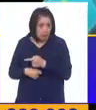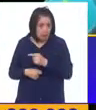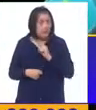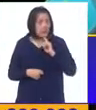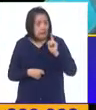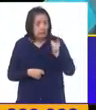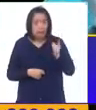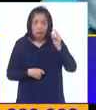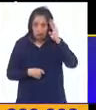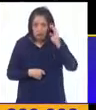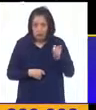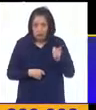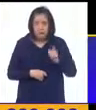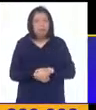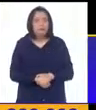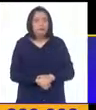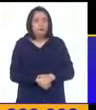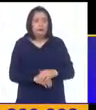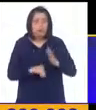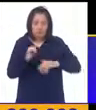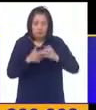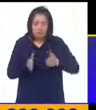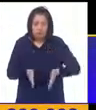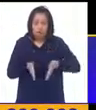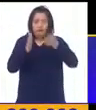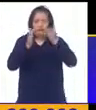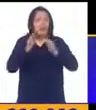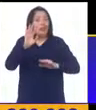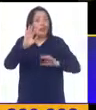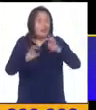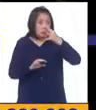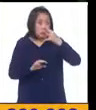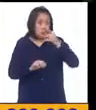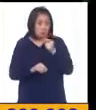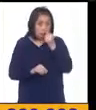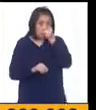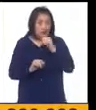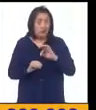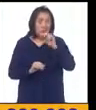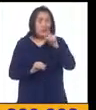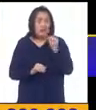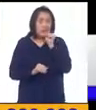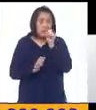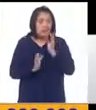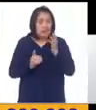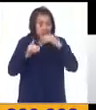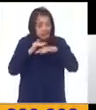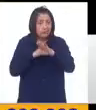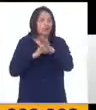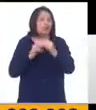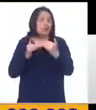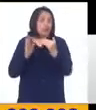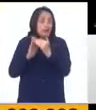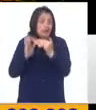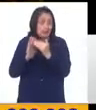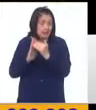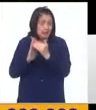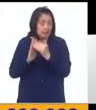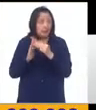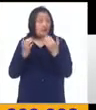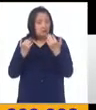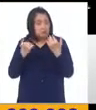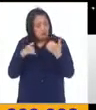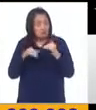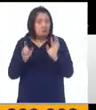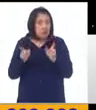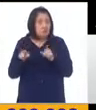a las autoridades. En el piso 14 de este edificio, donde el cantante John Kelvin ingresa al domicilio de su aún